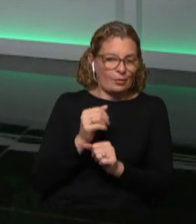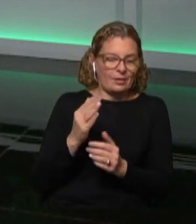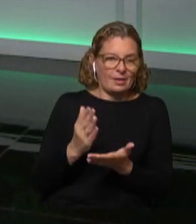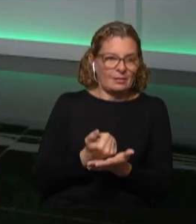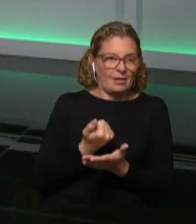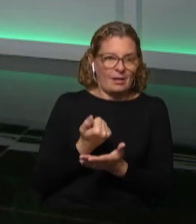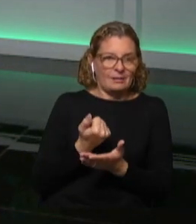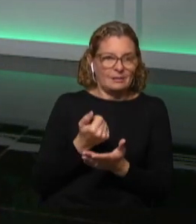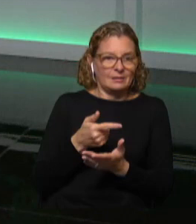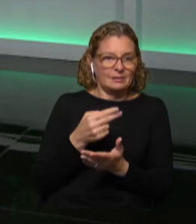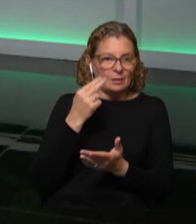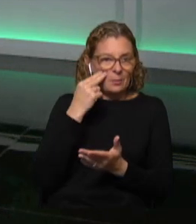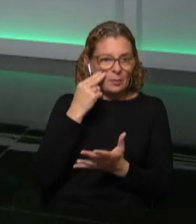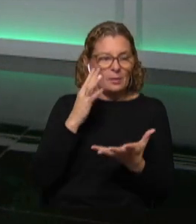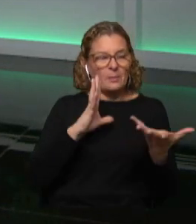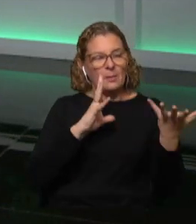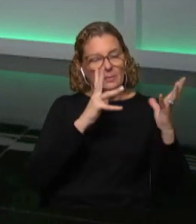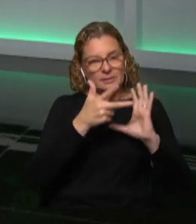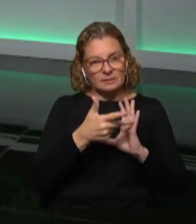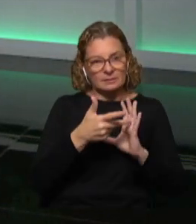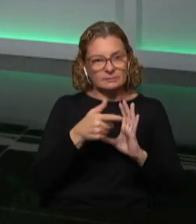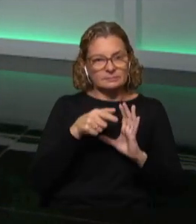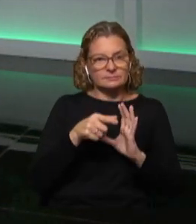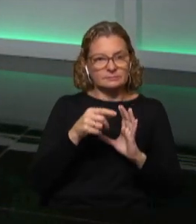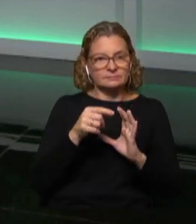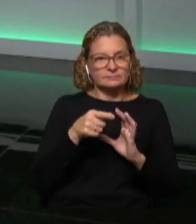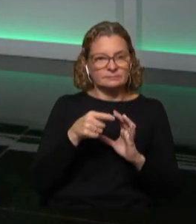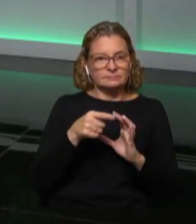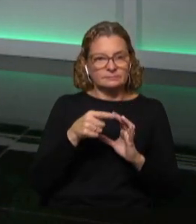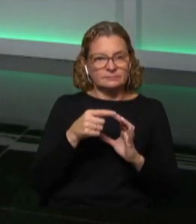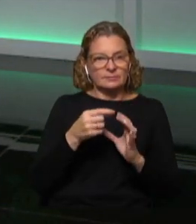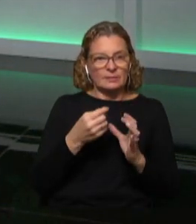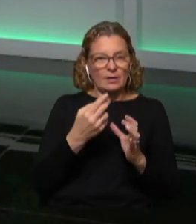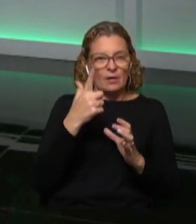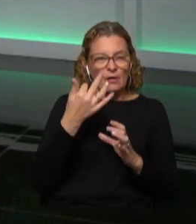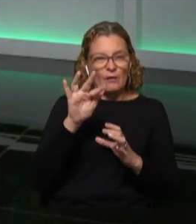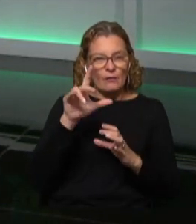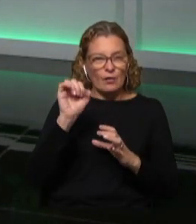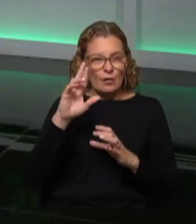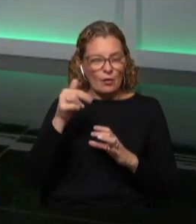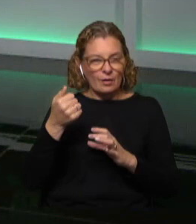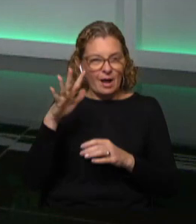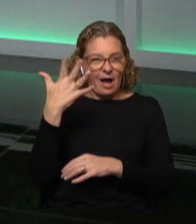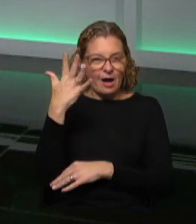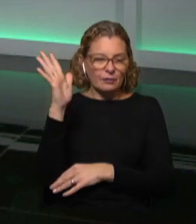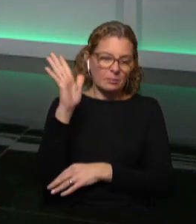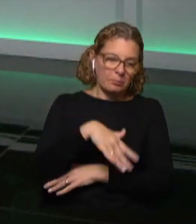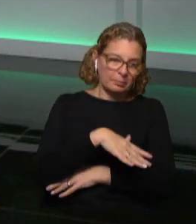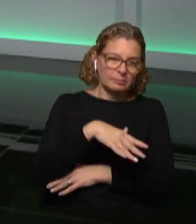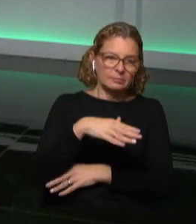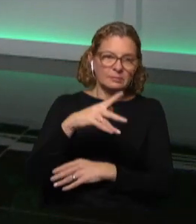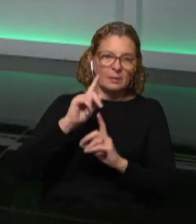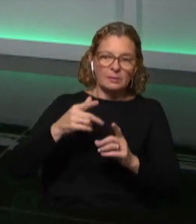generó perjuicios ambientales, destrucción de la flora, talado de árboles, también se rompió un